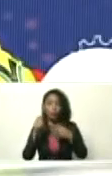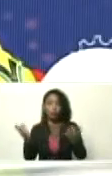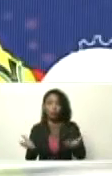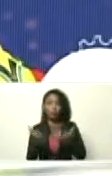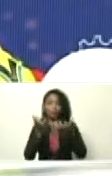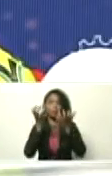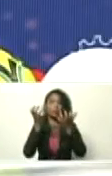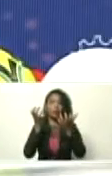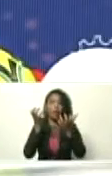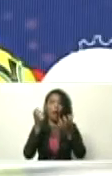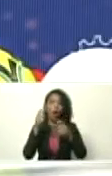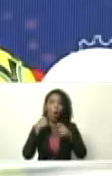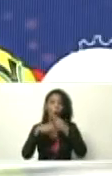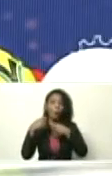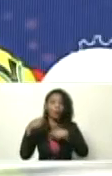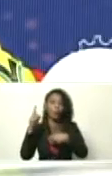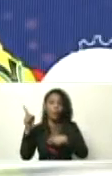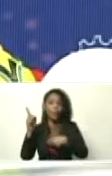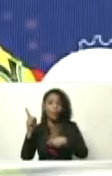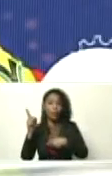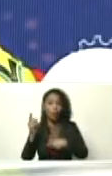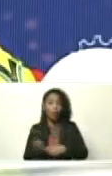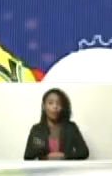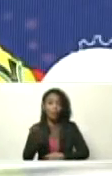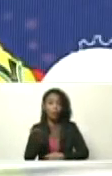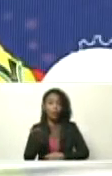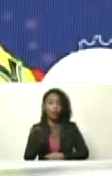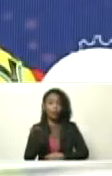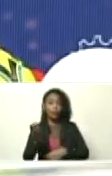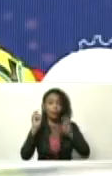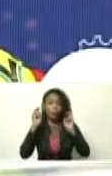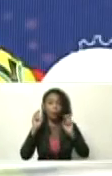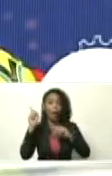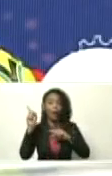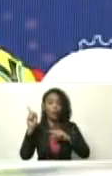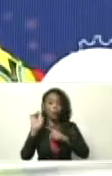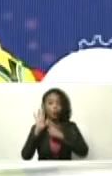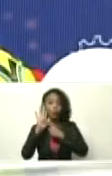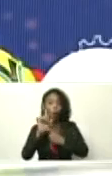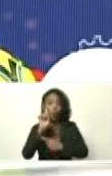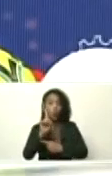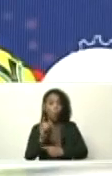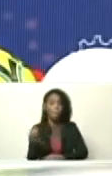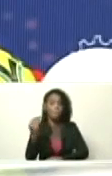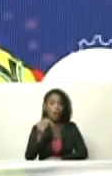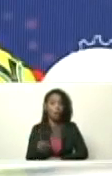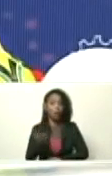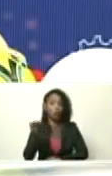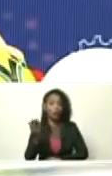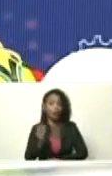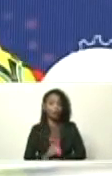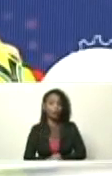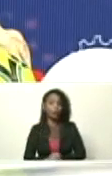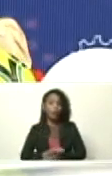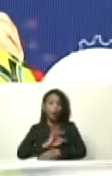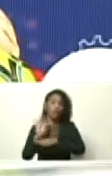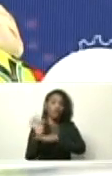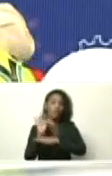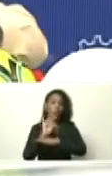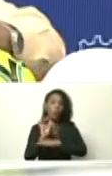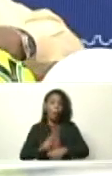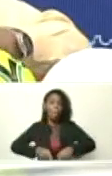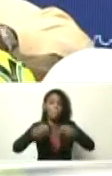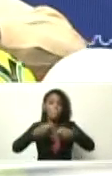comercio, y eso es un indicador, uno de los indicadores más importantes, que es el funcionamiento del